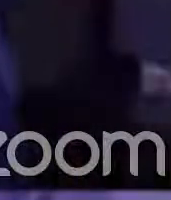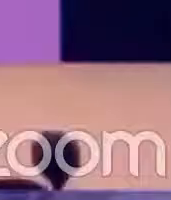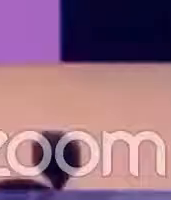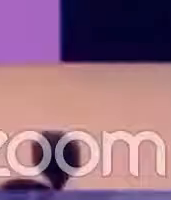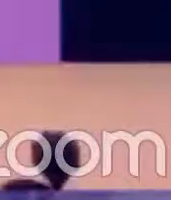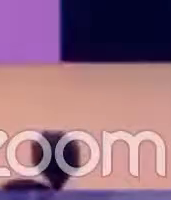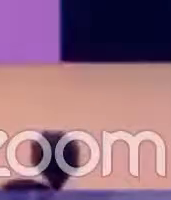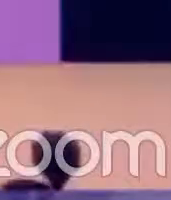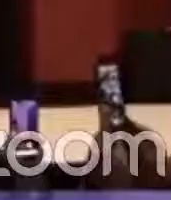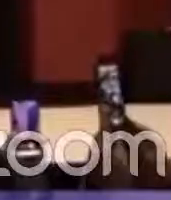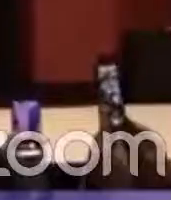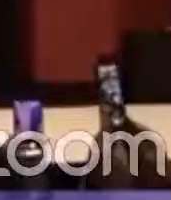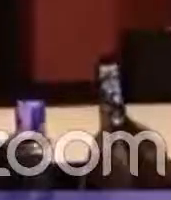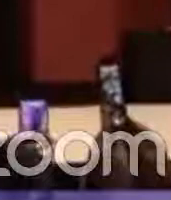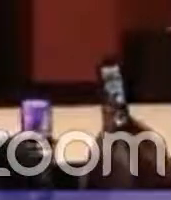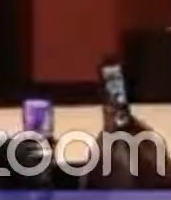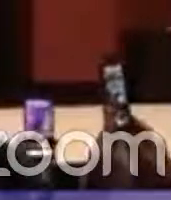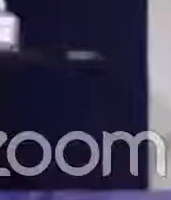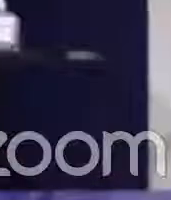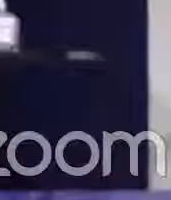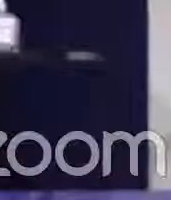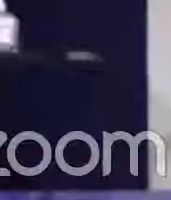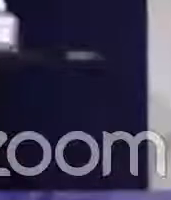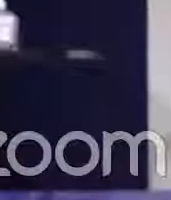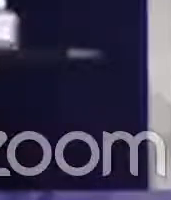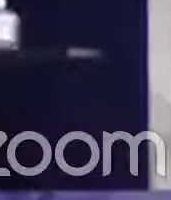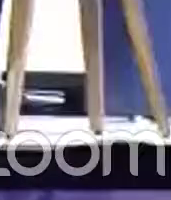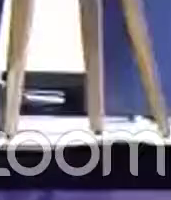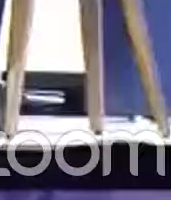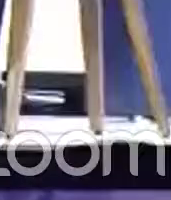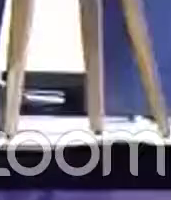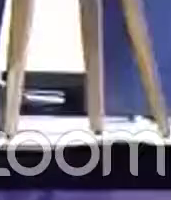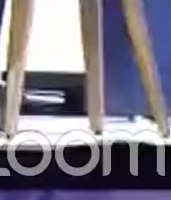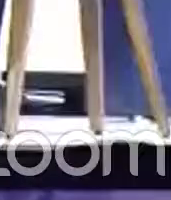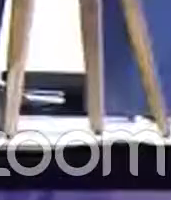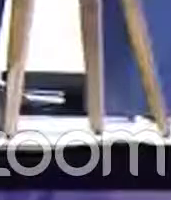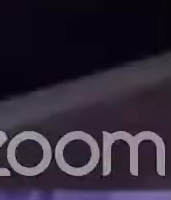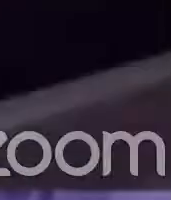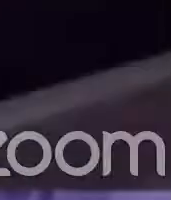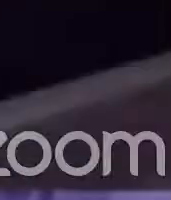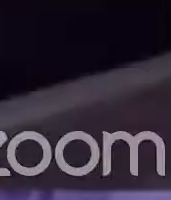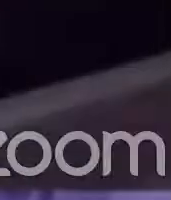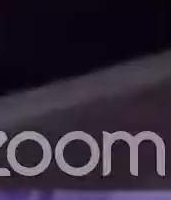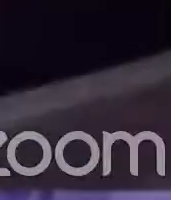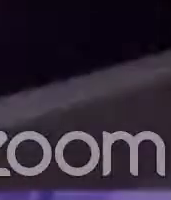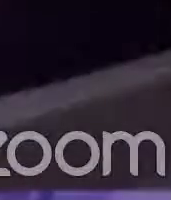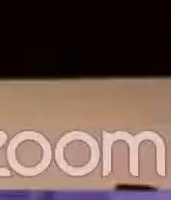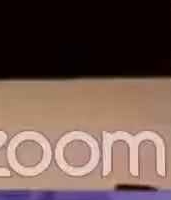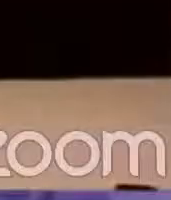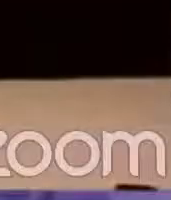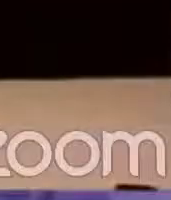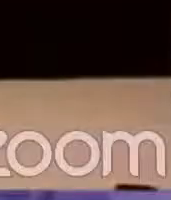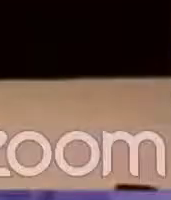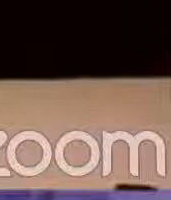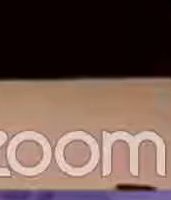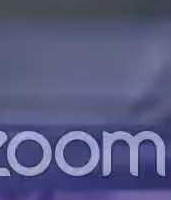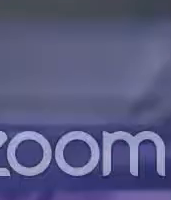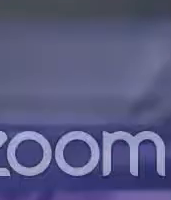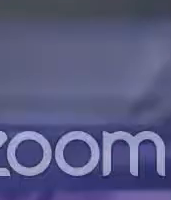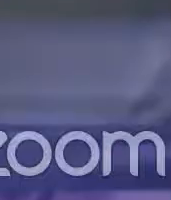Comienza a calificar desde ya a un evento fuera de serie. Y además, invita a tu organización a trabajar un día